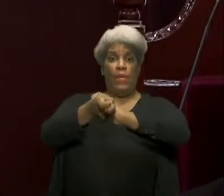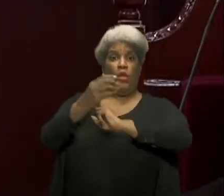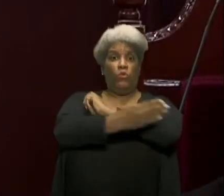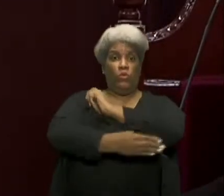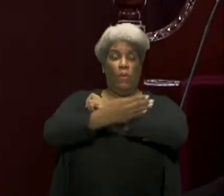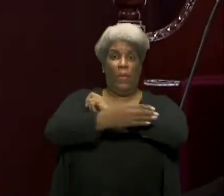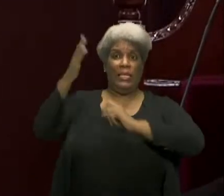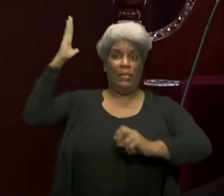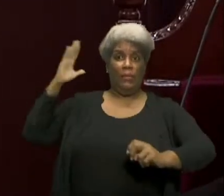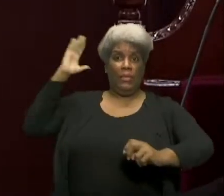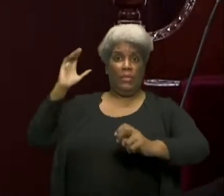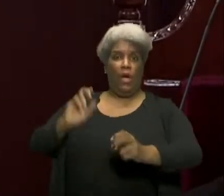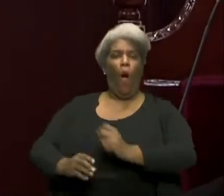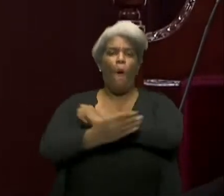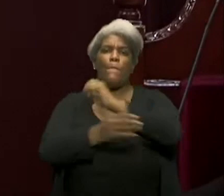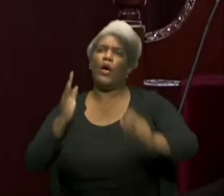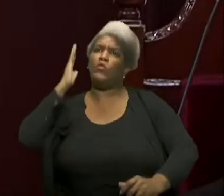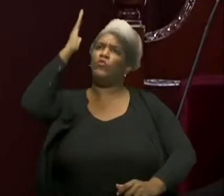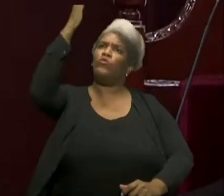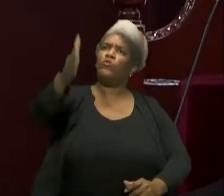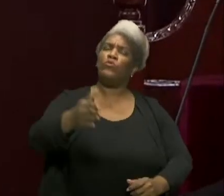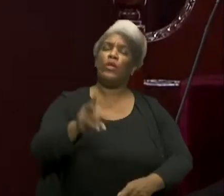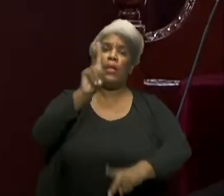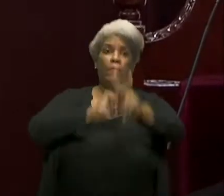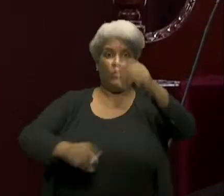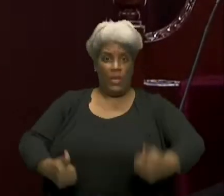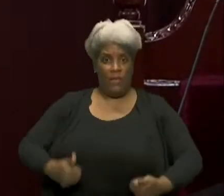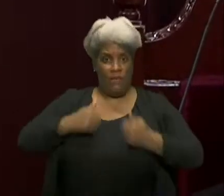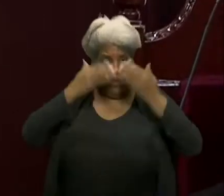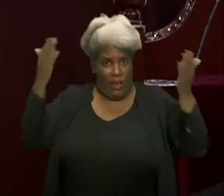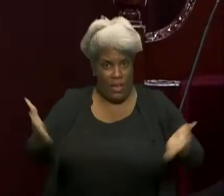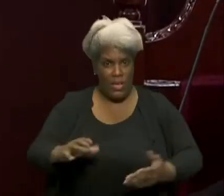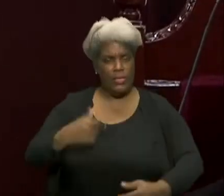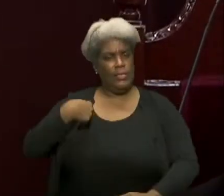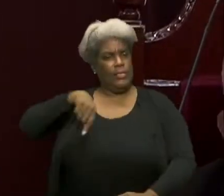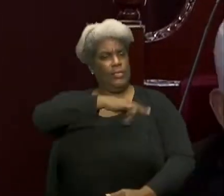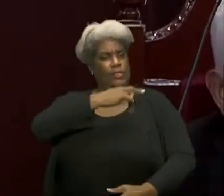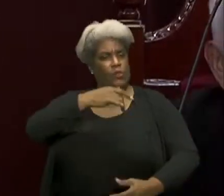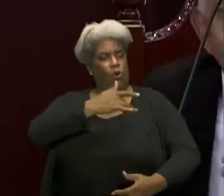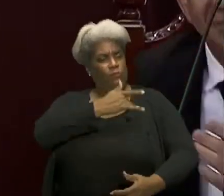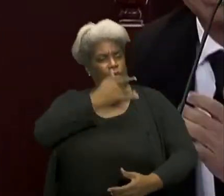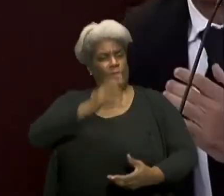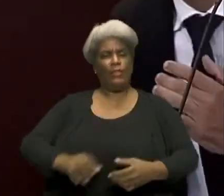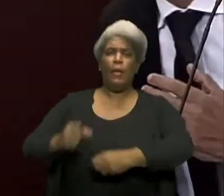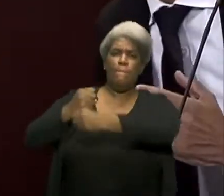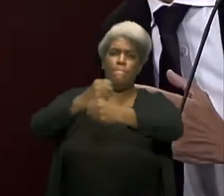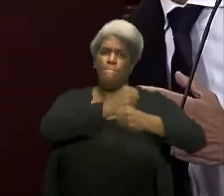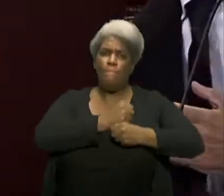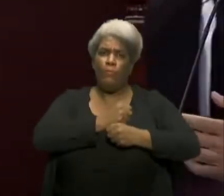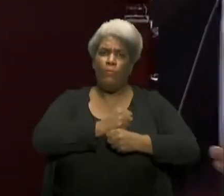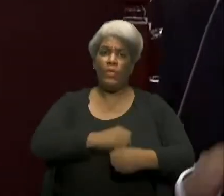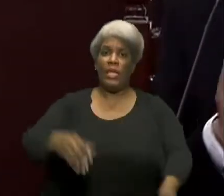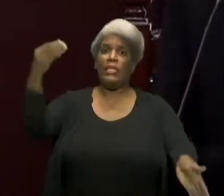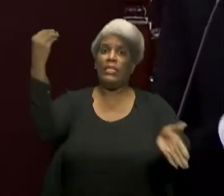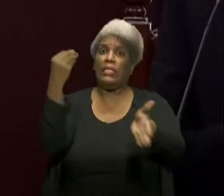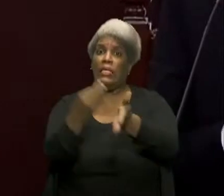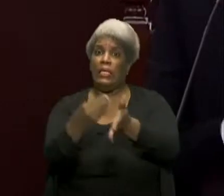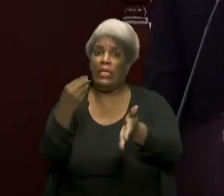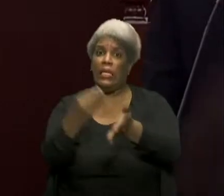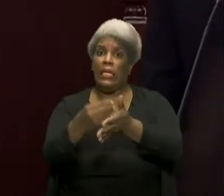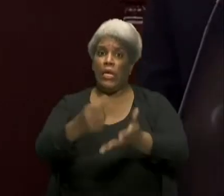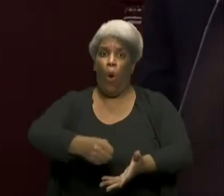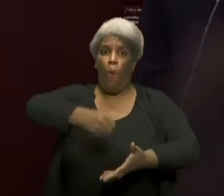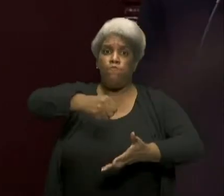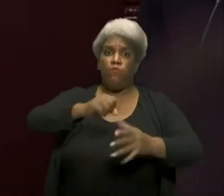futuro, donde los ciudadanos se sientan protegidos, donde todos cuenten con un trabajo digno, donde el presupuesto familiar cubra las